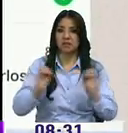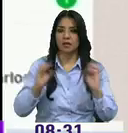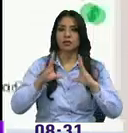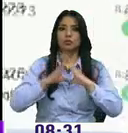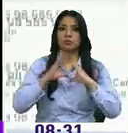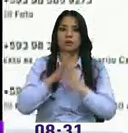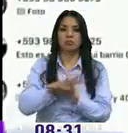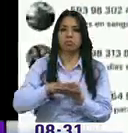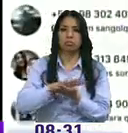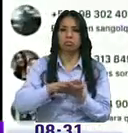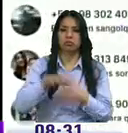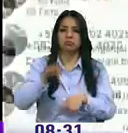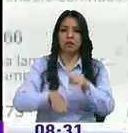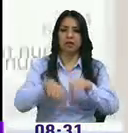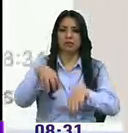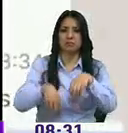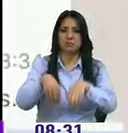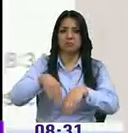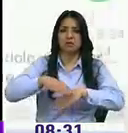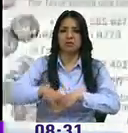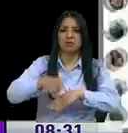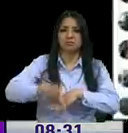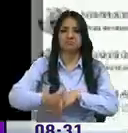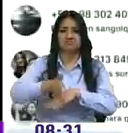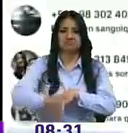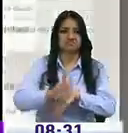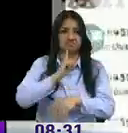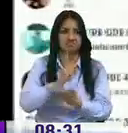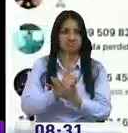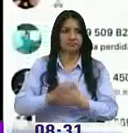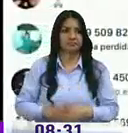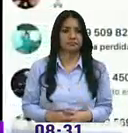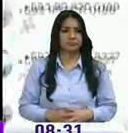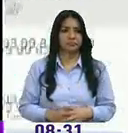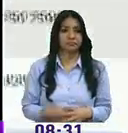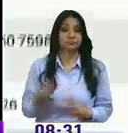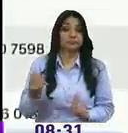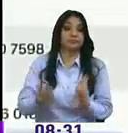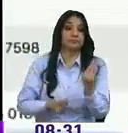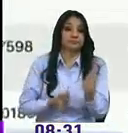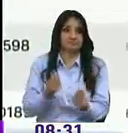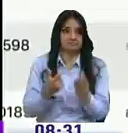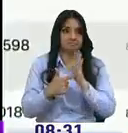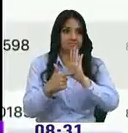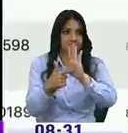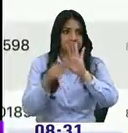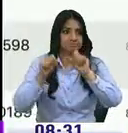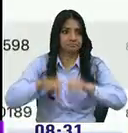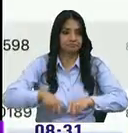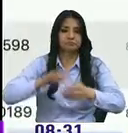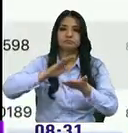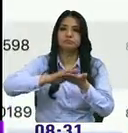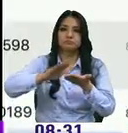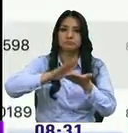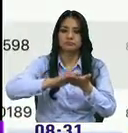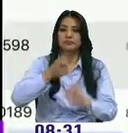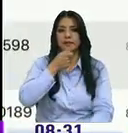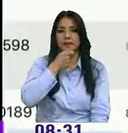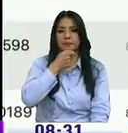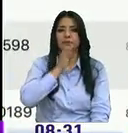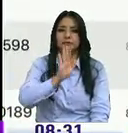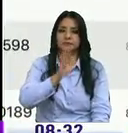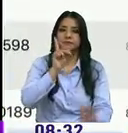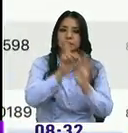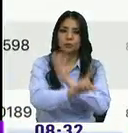hecho pedazos, dicen. Lleno de huecos Tumbaco. Bueno, ¿qué podemos hacer? Miren por acá. Disculpen reportar esta denuncia,